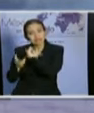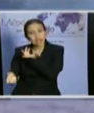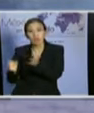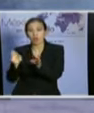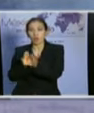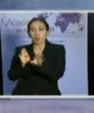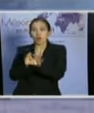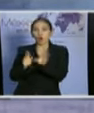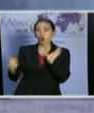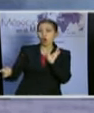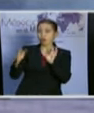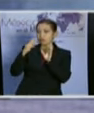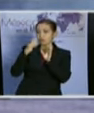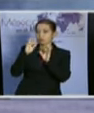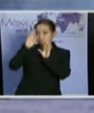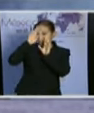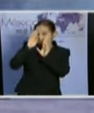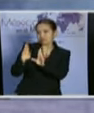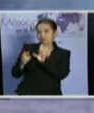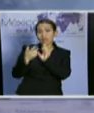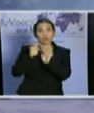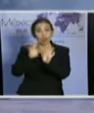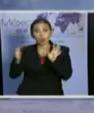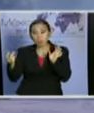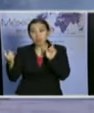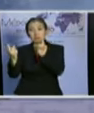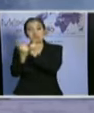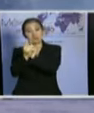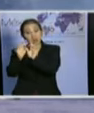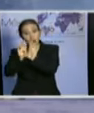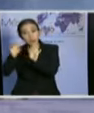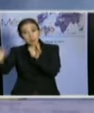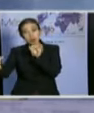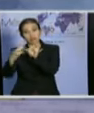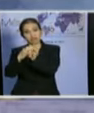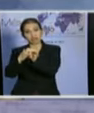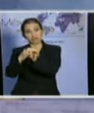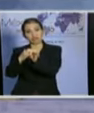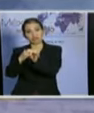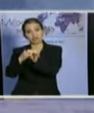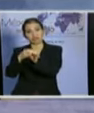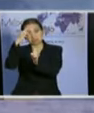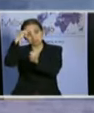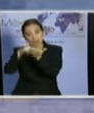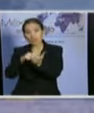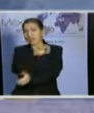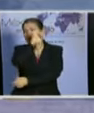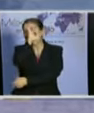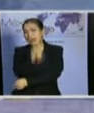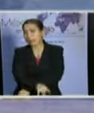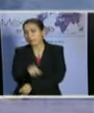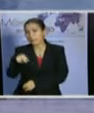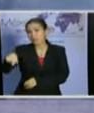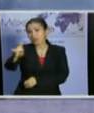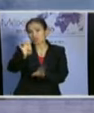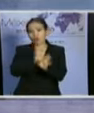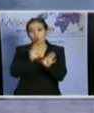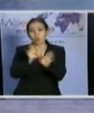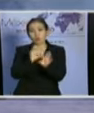como una religión, sino a la sociedad civil como una fe. Nunca, jamás como